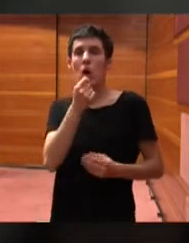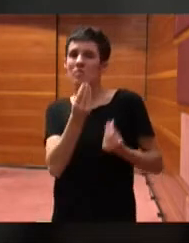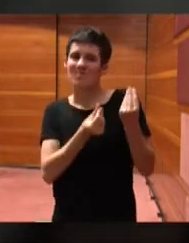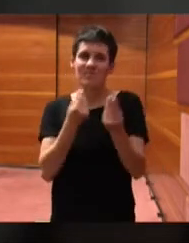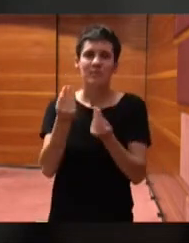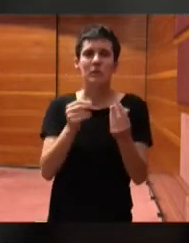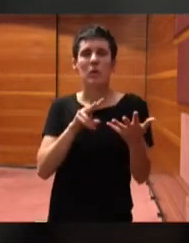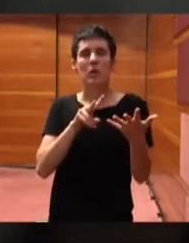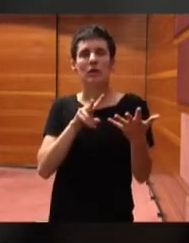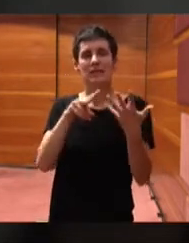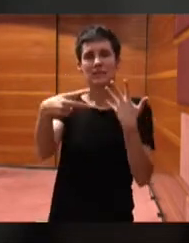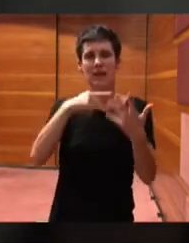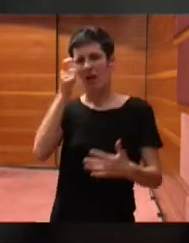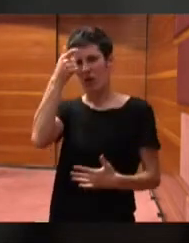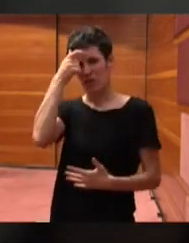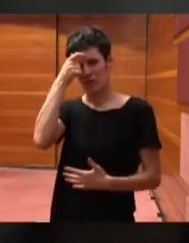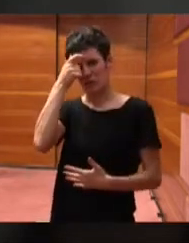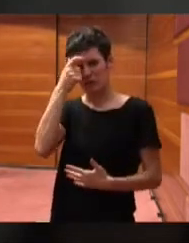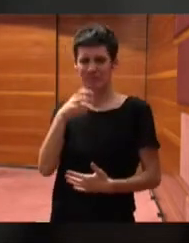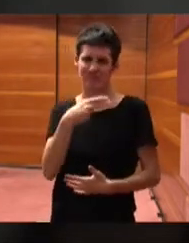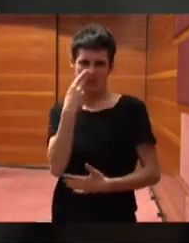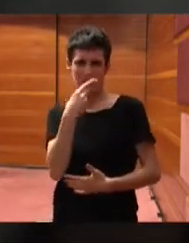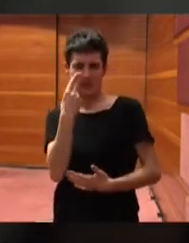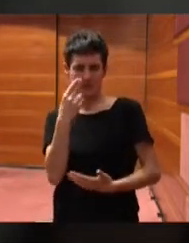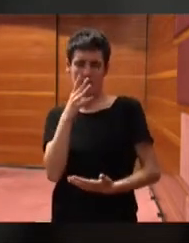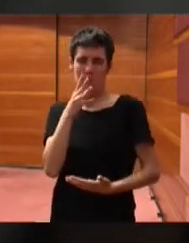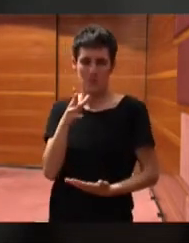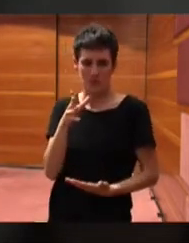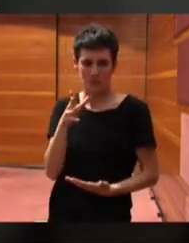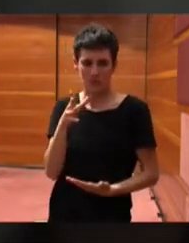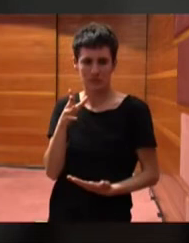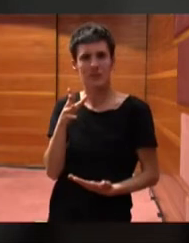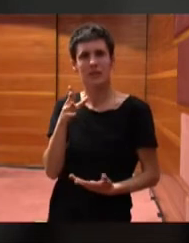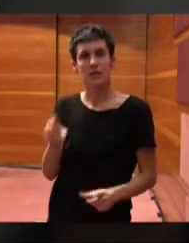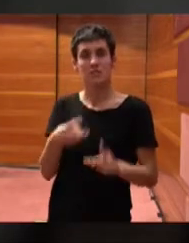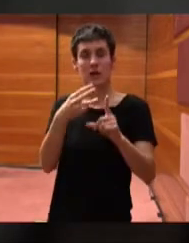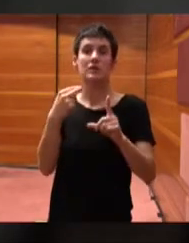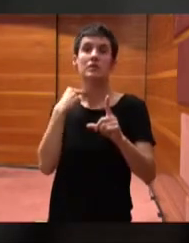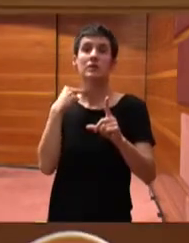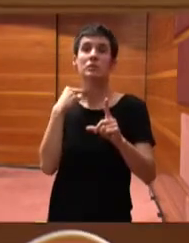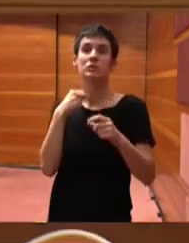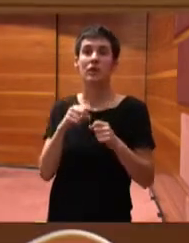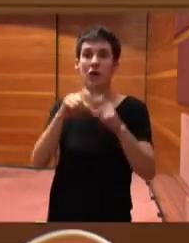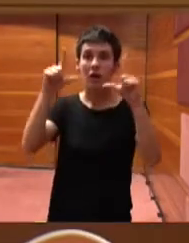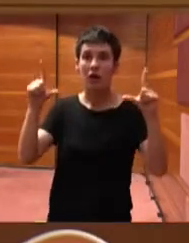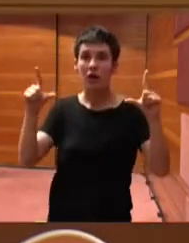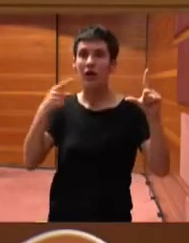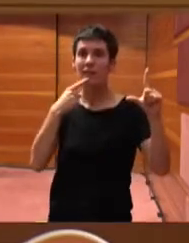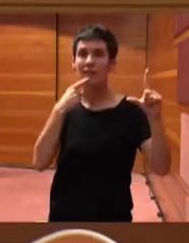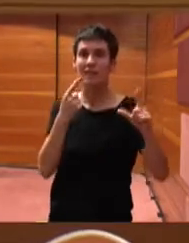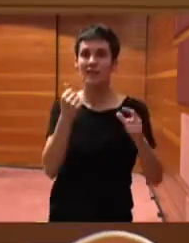voluntad de transparencia muy interesante. Es decir, nosotros ya, desde el momento que entras a ver cómo se compone la diputación, te digo qué dinero tengo y cuánto he